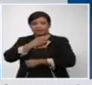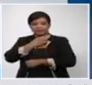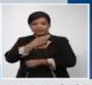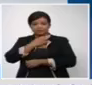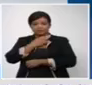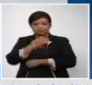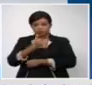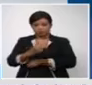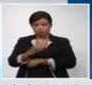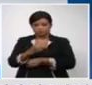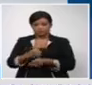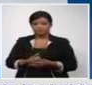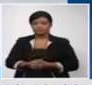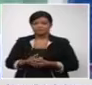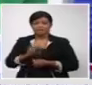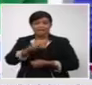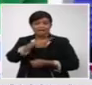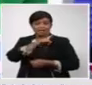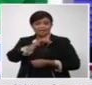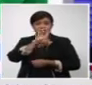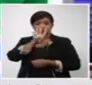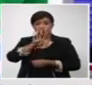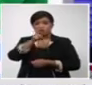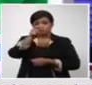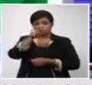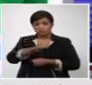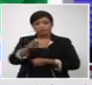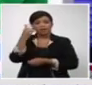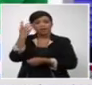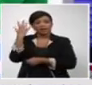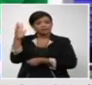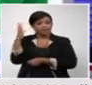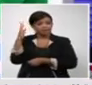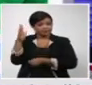COVID extranjeros, personas extranjeras.